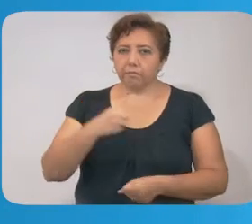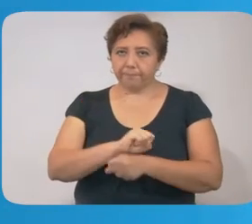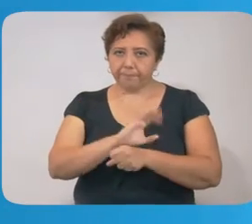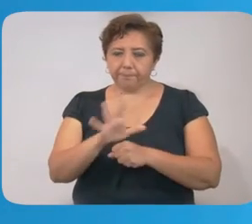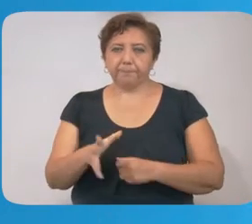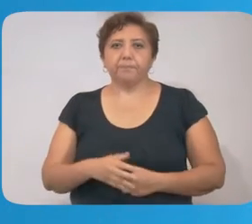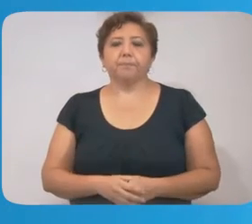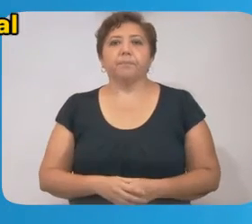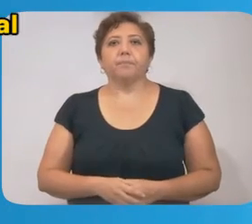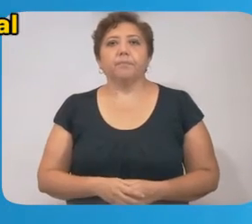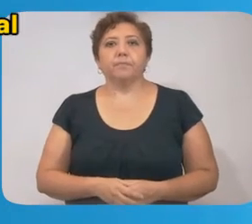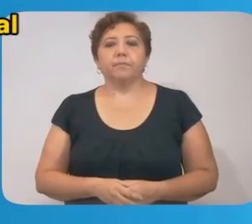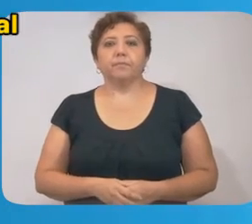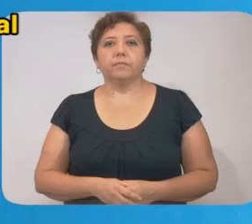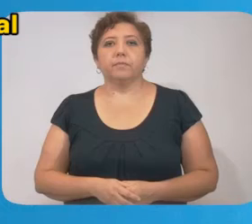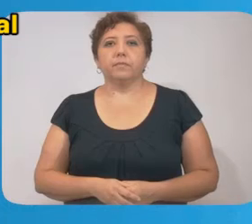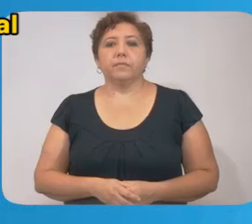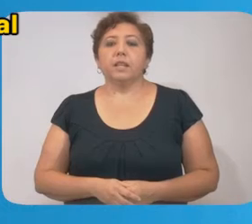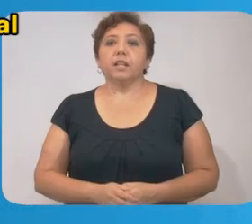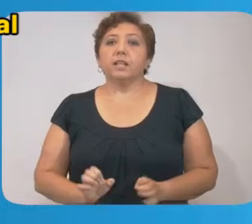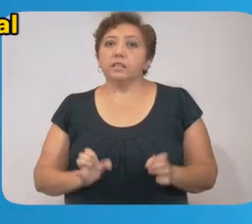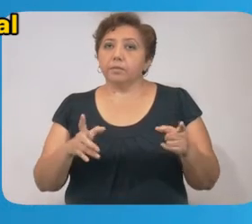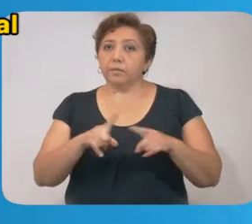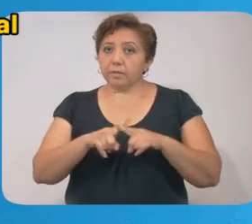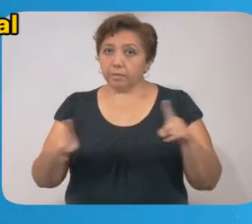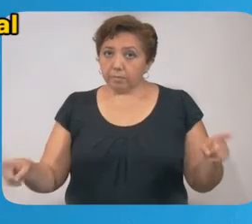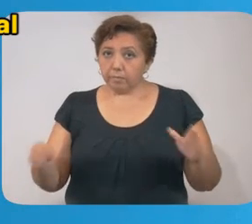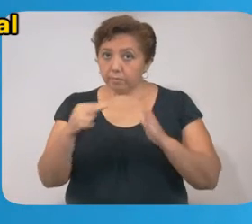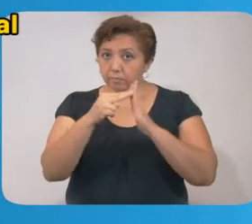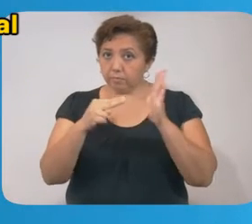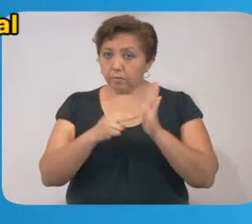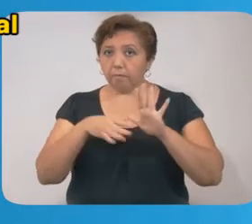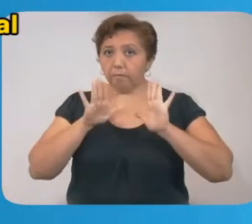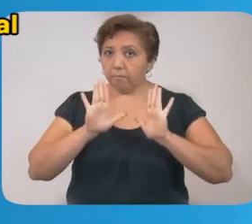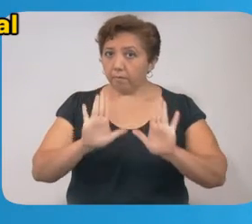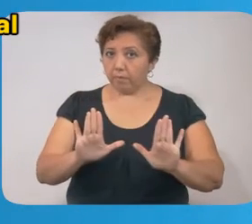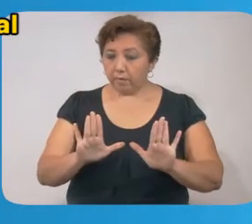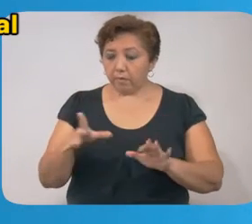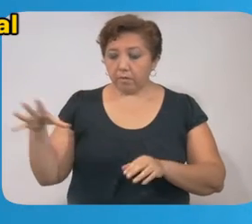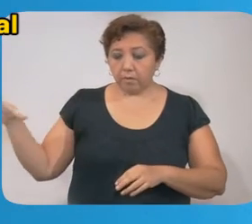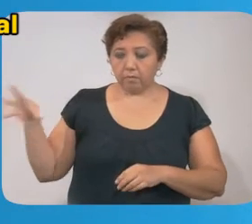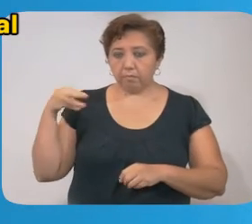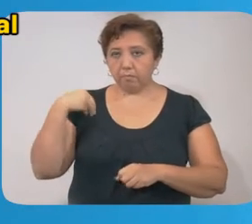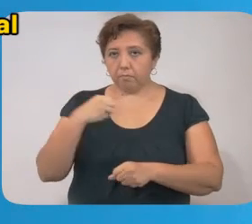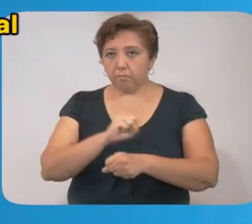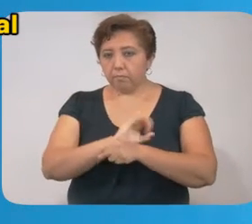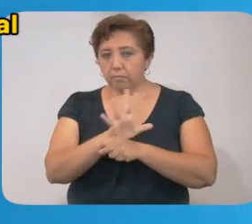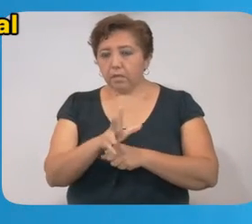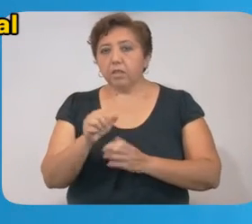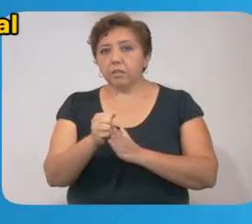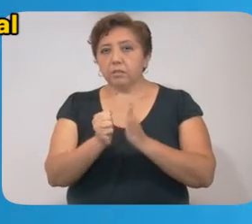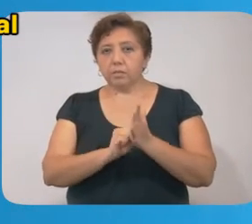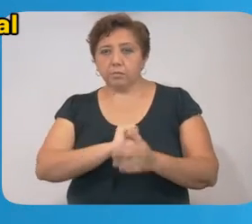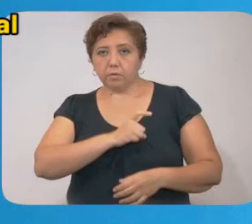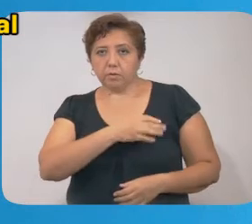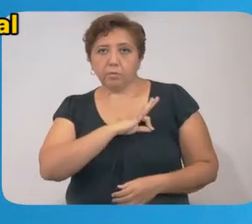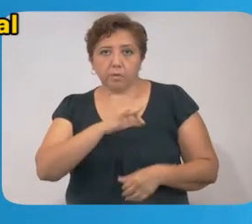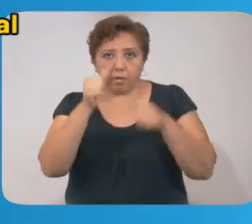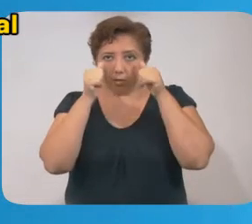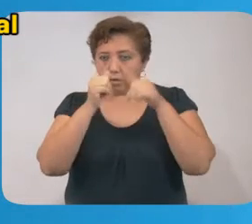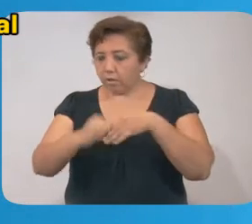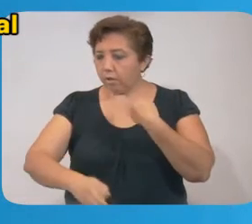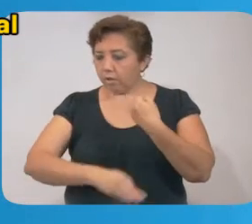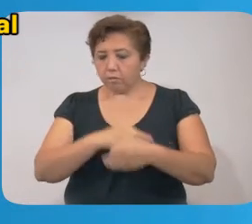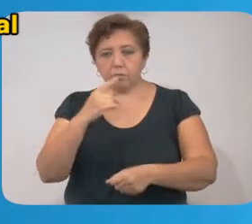por coronavirus. Se han establecido diversas medidas para frenar el avance del coronavirus y el sistema de salud pueda atender a todos